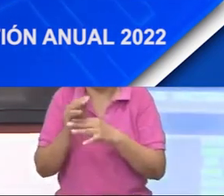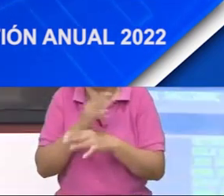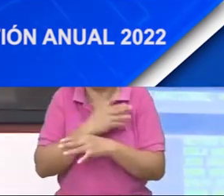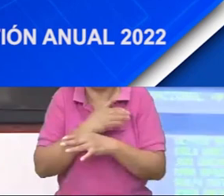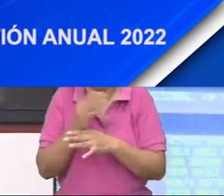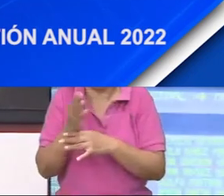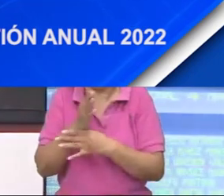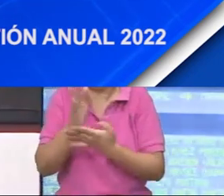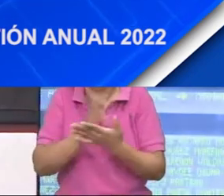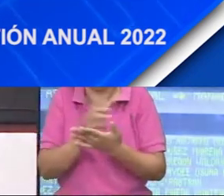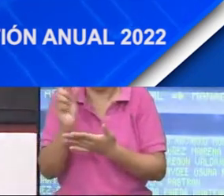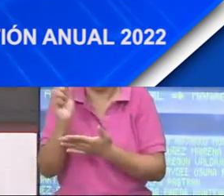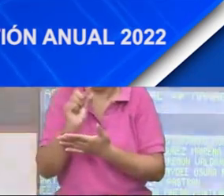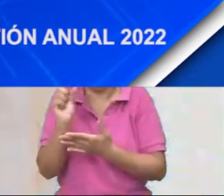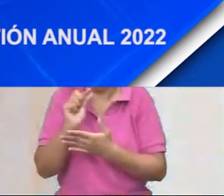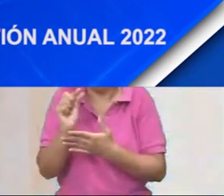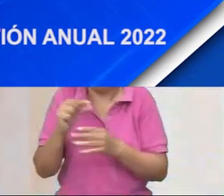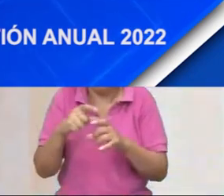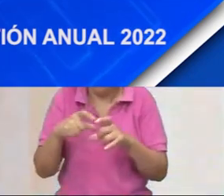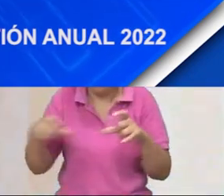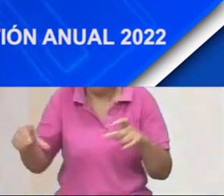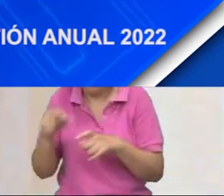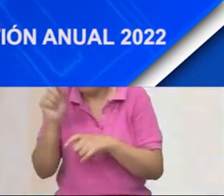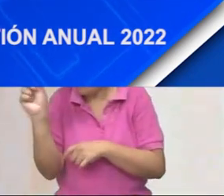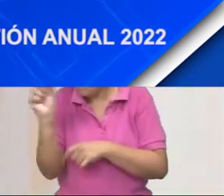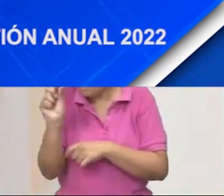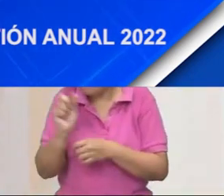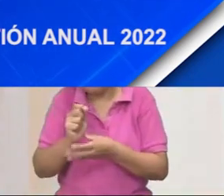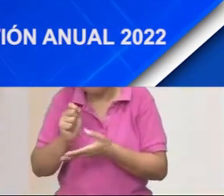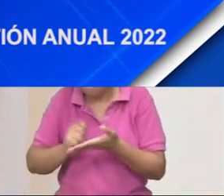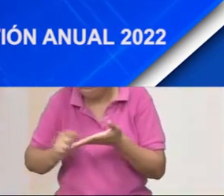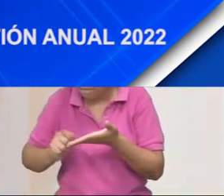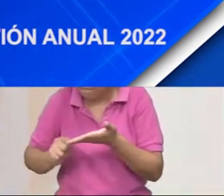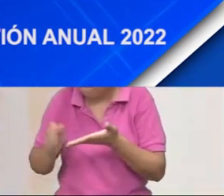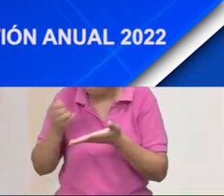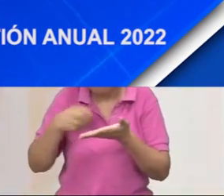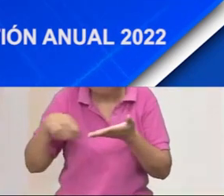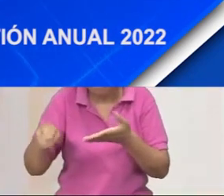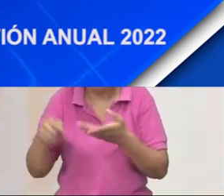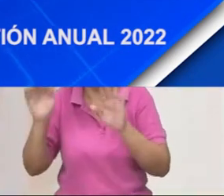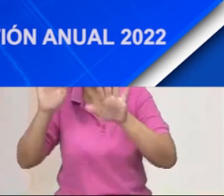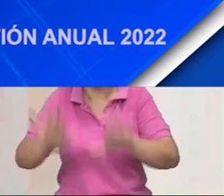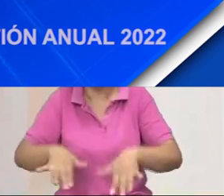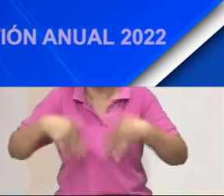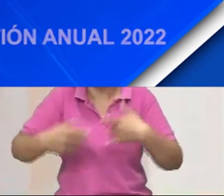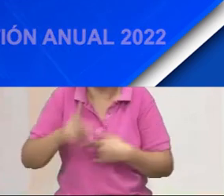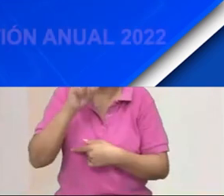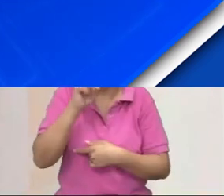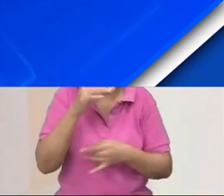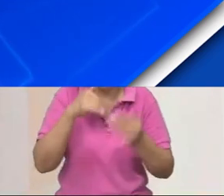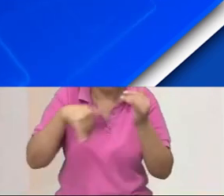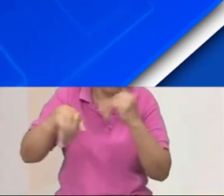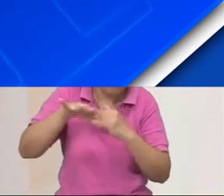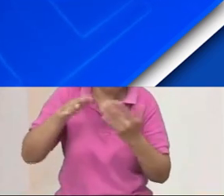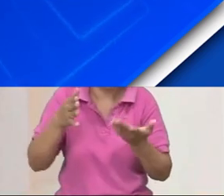la cartera de crédito reviste de mucha importancia, puesto que una mayor